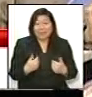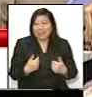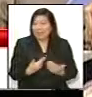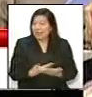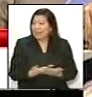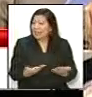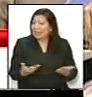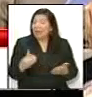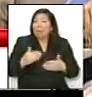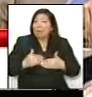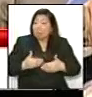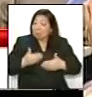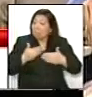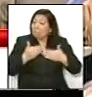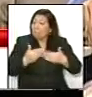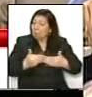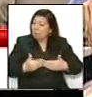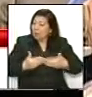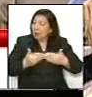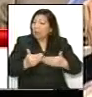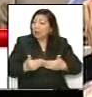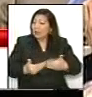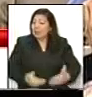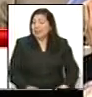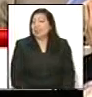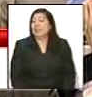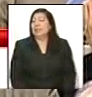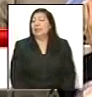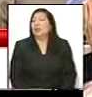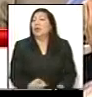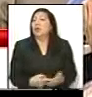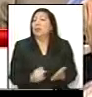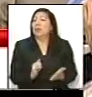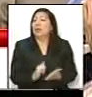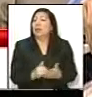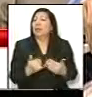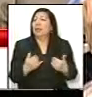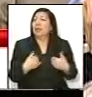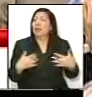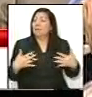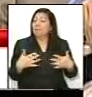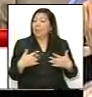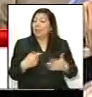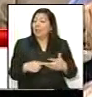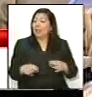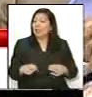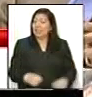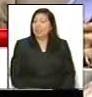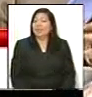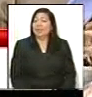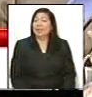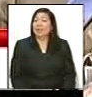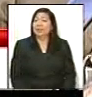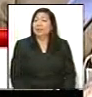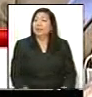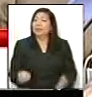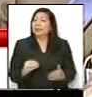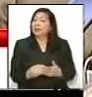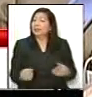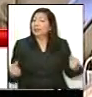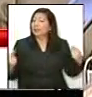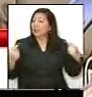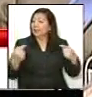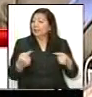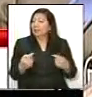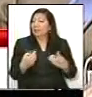es decir, a postergarlo, a tirarlo hacia adelante, como que se tuviera temor de hacerlo. Y yo creo que más bien al contrario, hay que